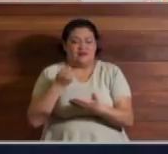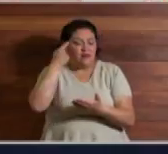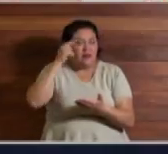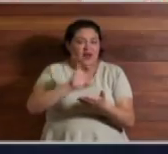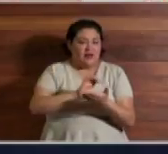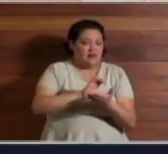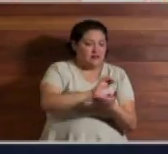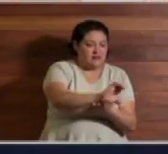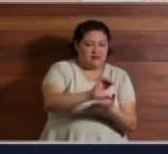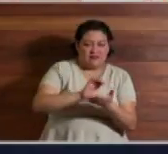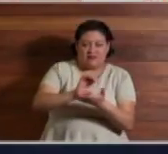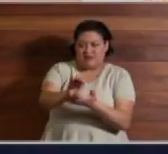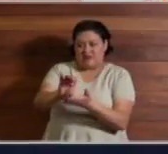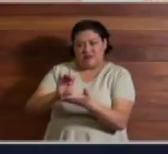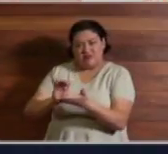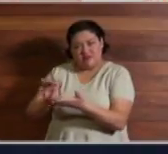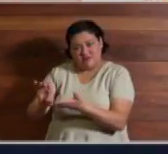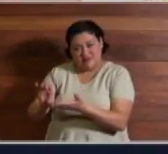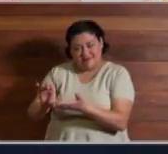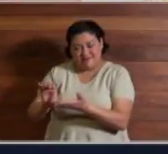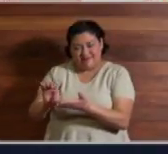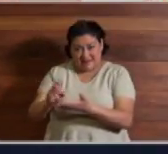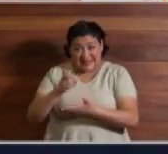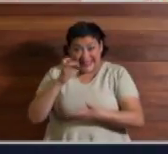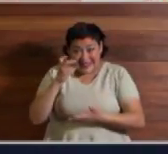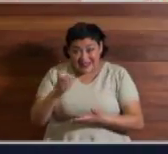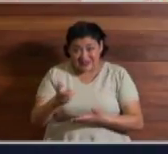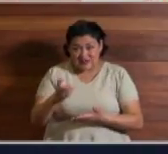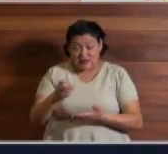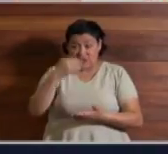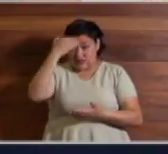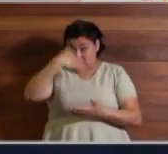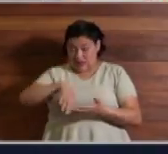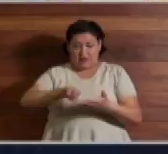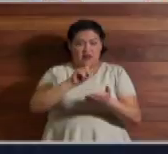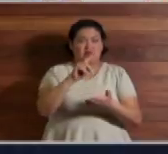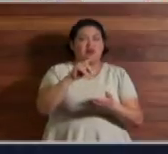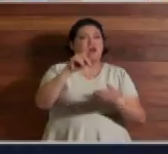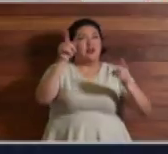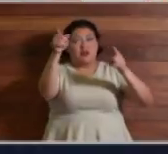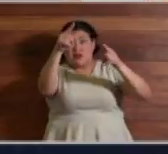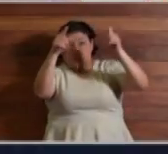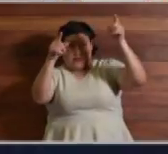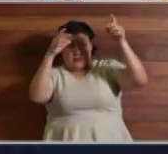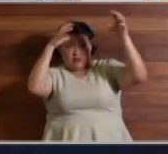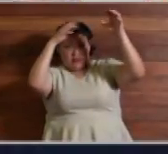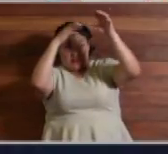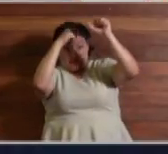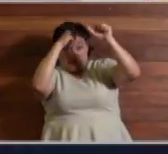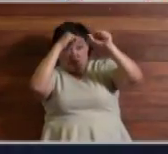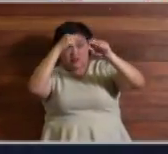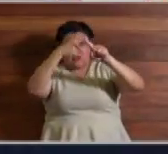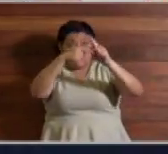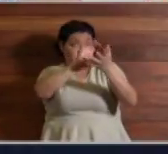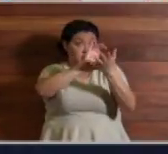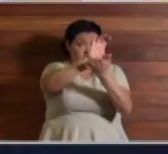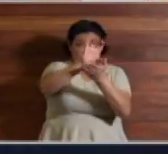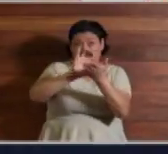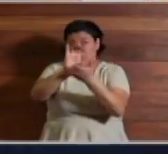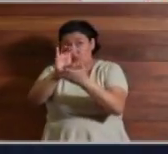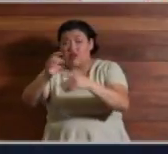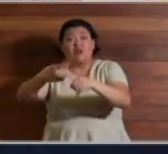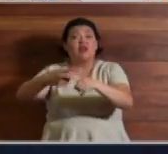De tal forma que la manera de ejercer el gasto y el acuerdo de quién paga